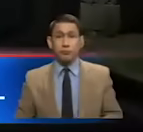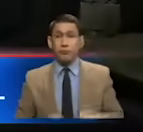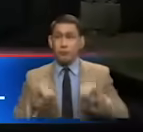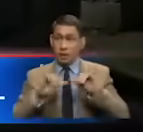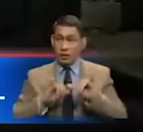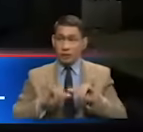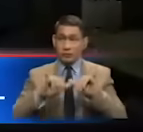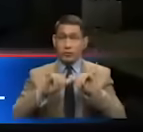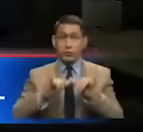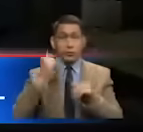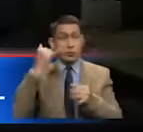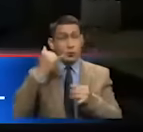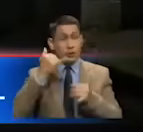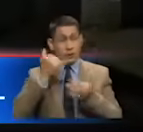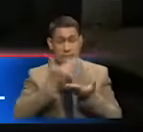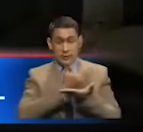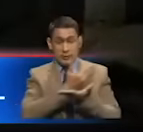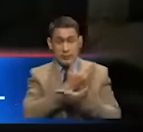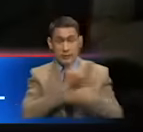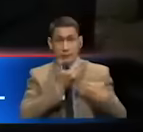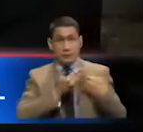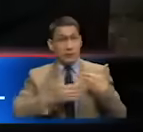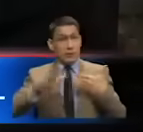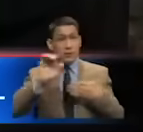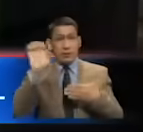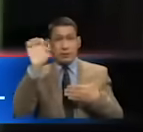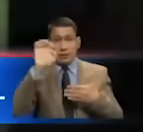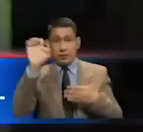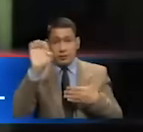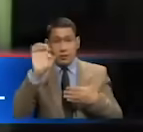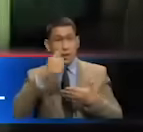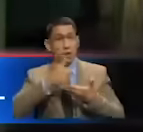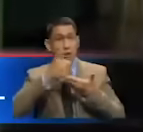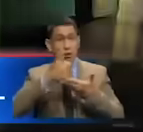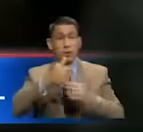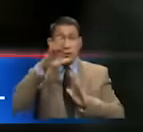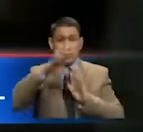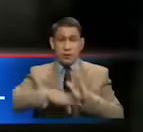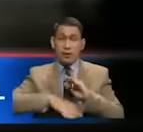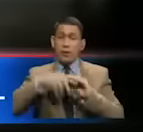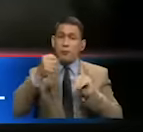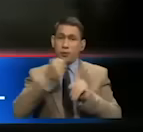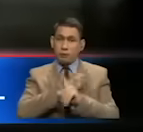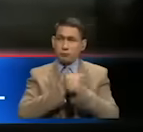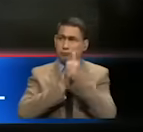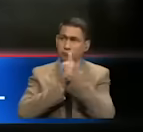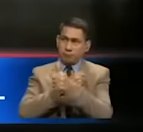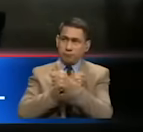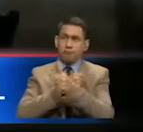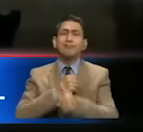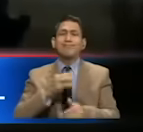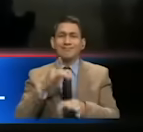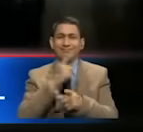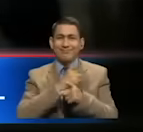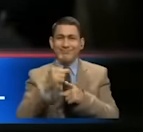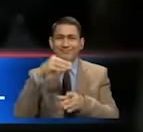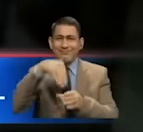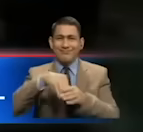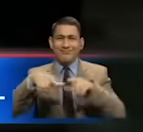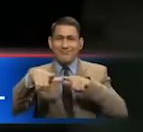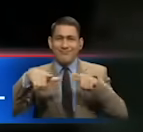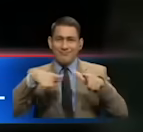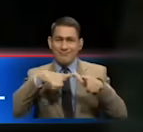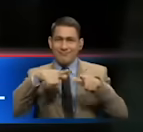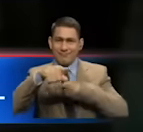desarrollado durante todo el mes de enero han permitido reducir las muertes violentas y otros hechos delictivos en la zona de